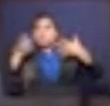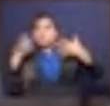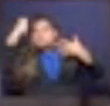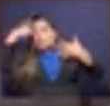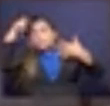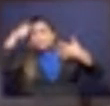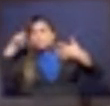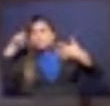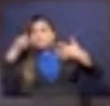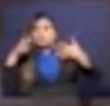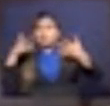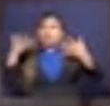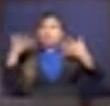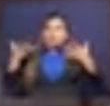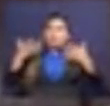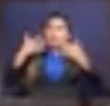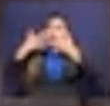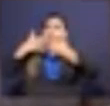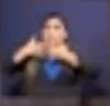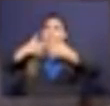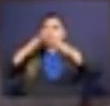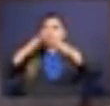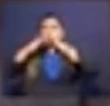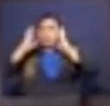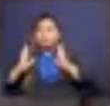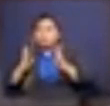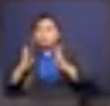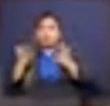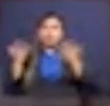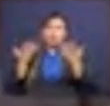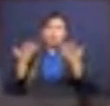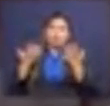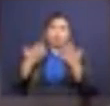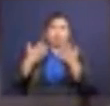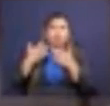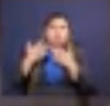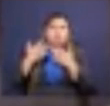Hemos establecido que la política de reapertura